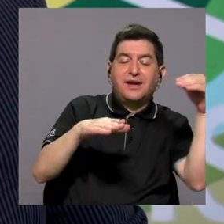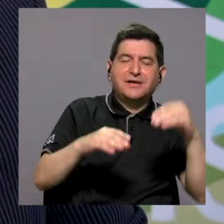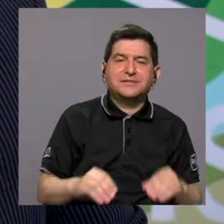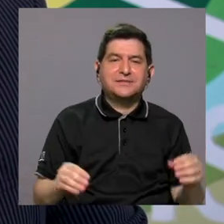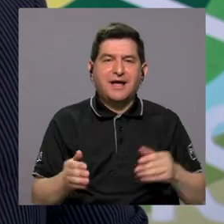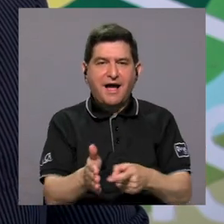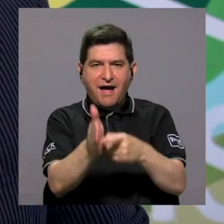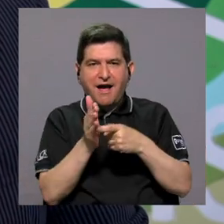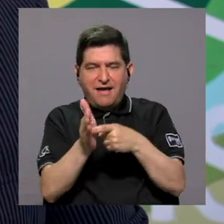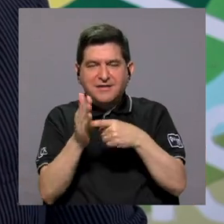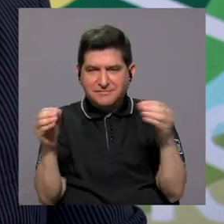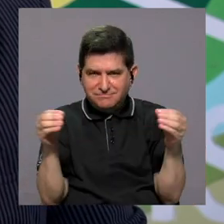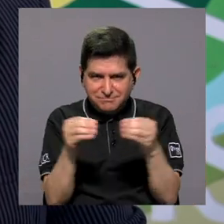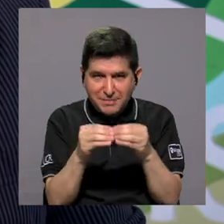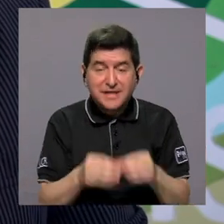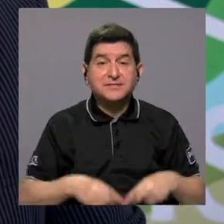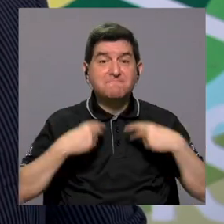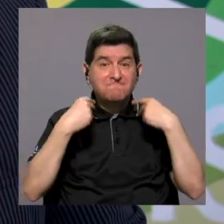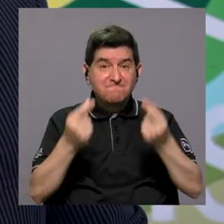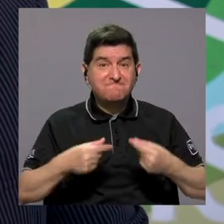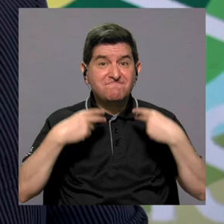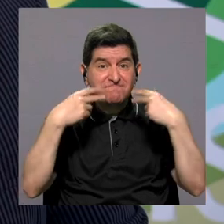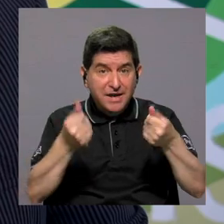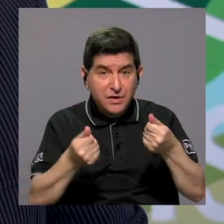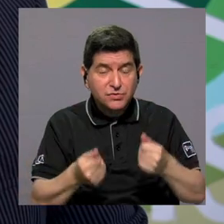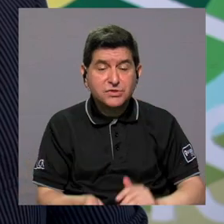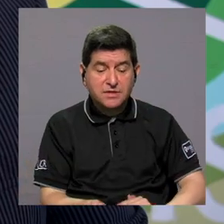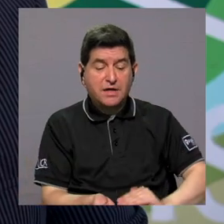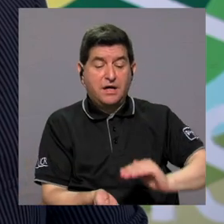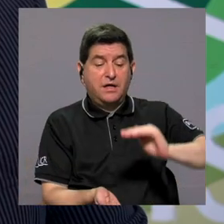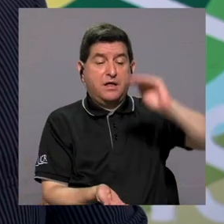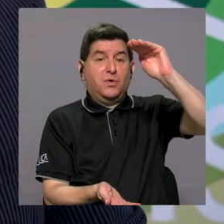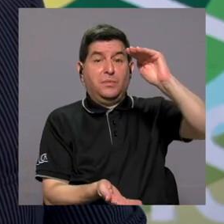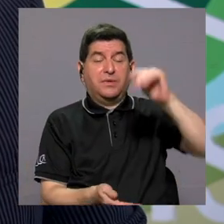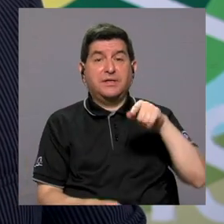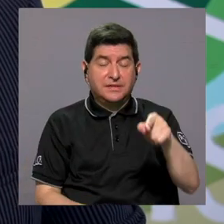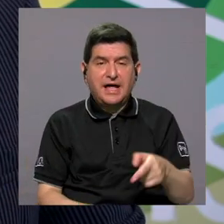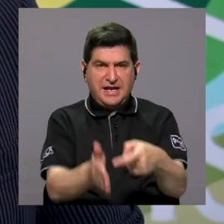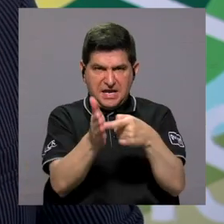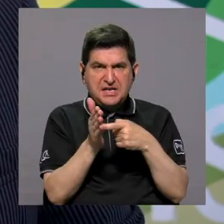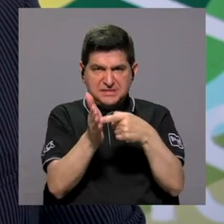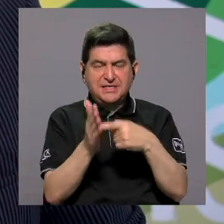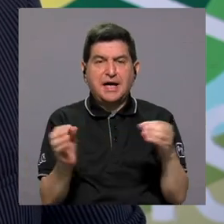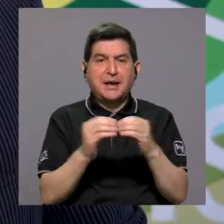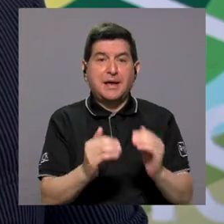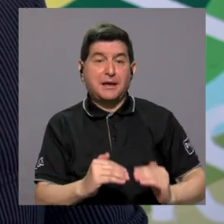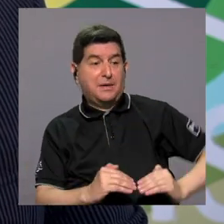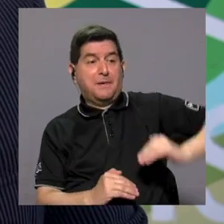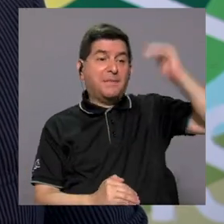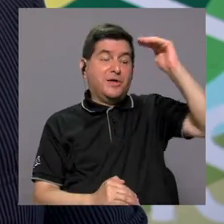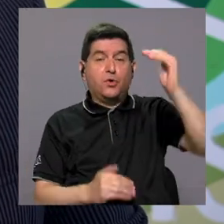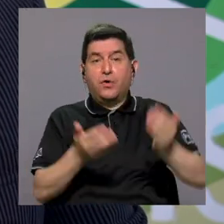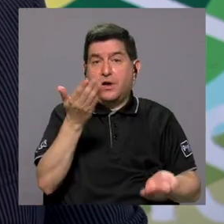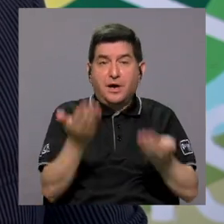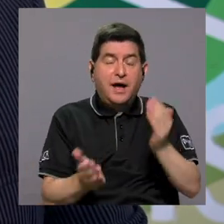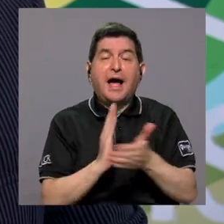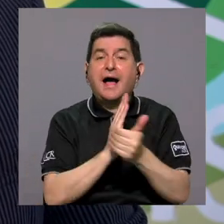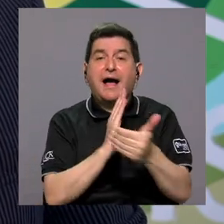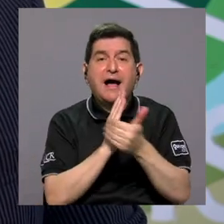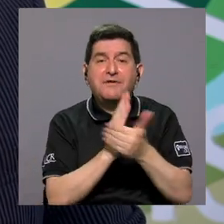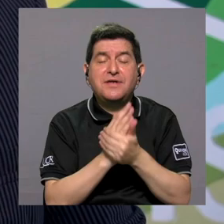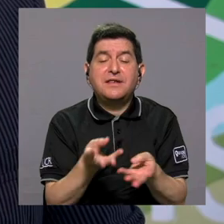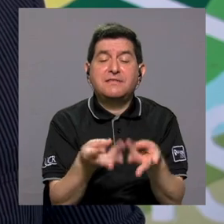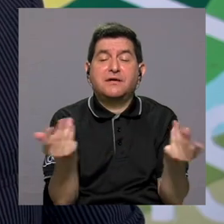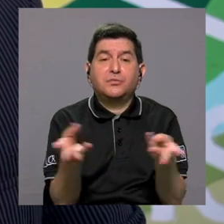la demanda y la velocidad con la que ha aumentado la demanda ha sido mucho más alta que la capacidad